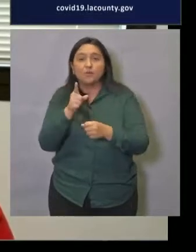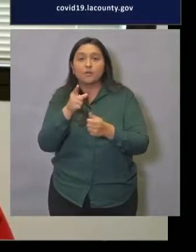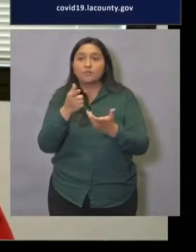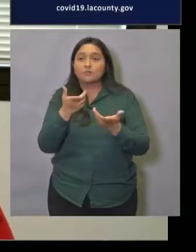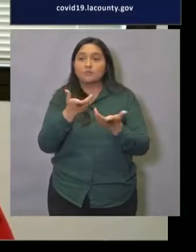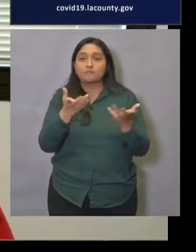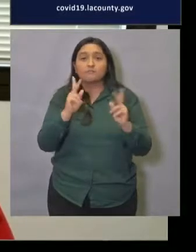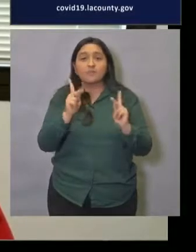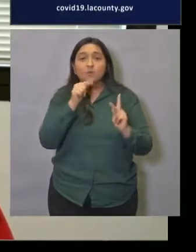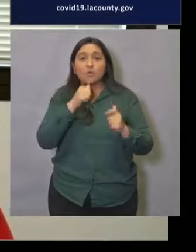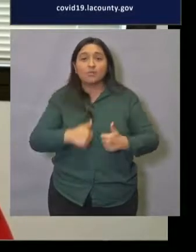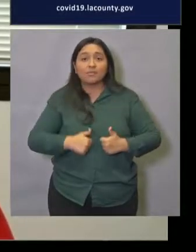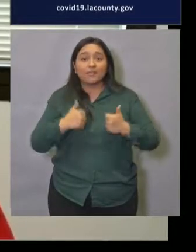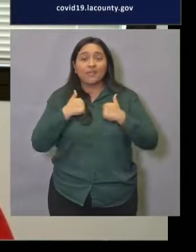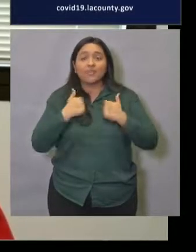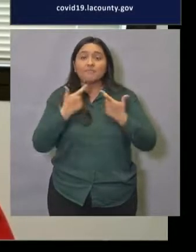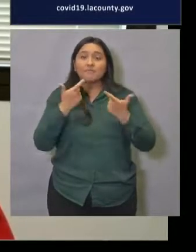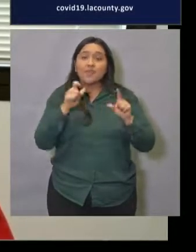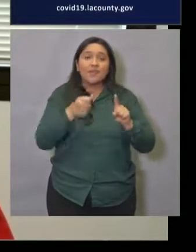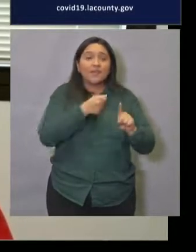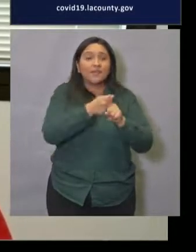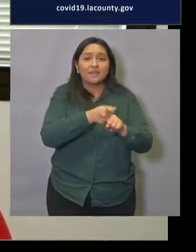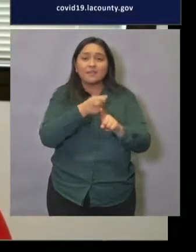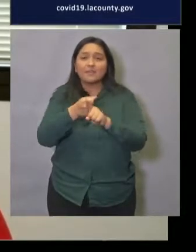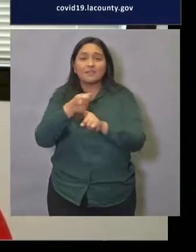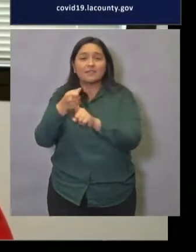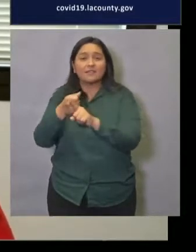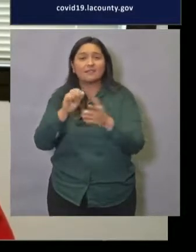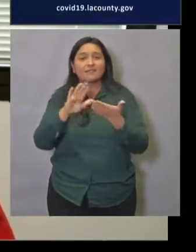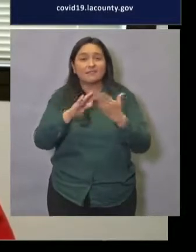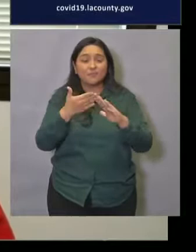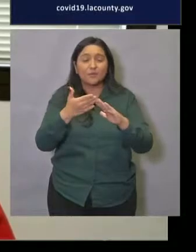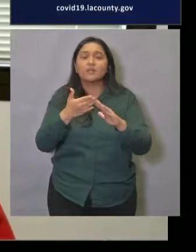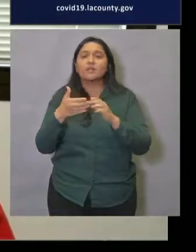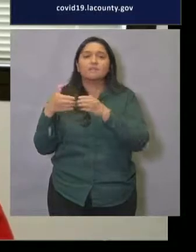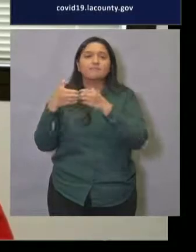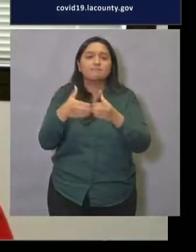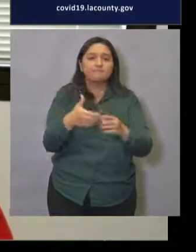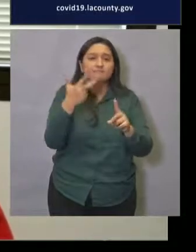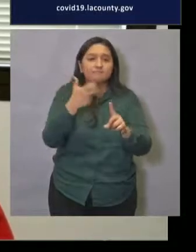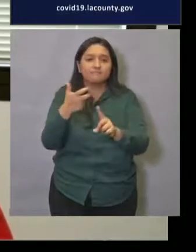en los lugares más afectados tengan acceso a la vacuna. No hay